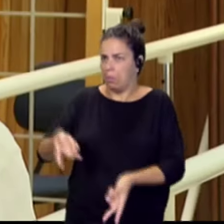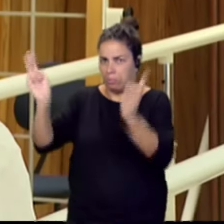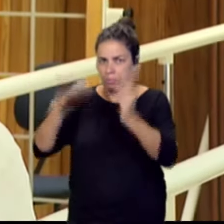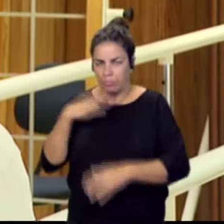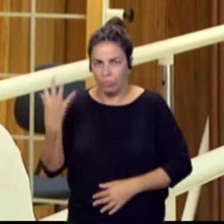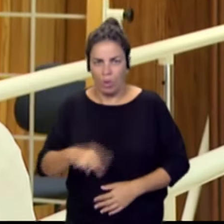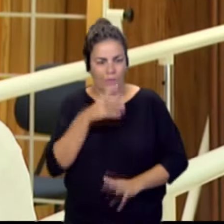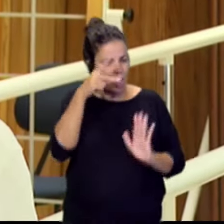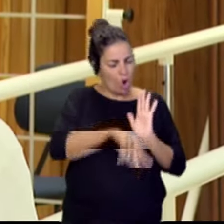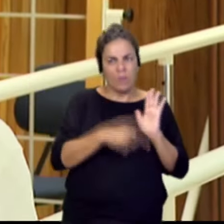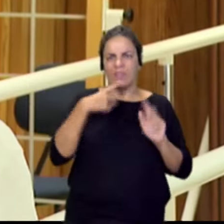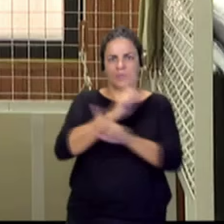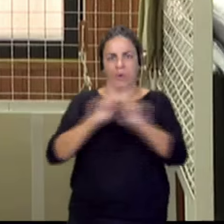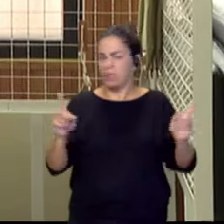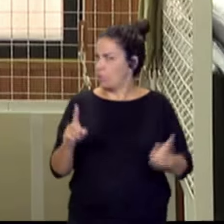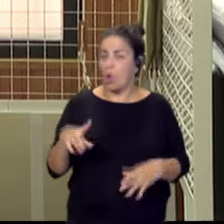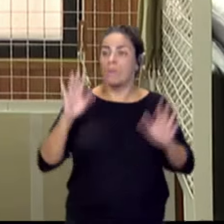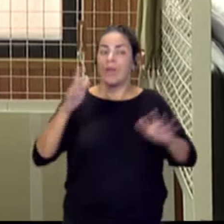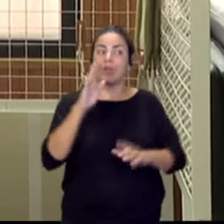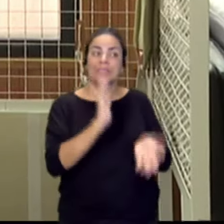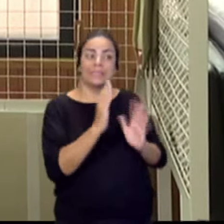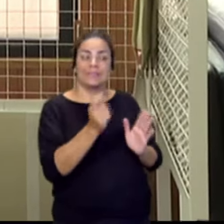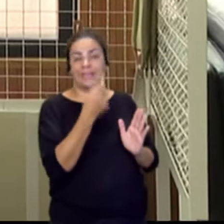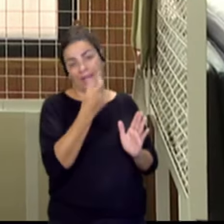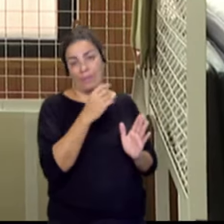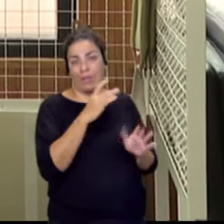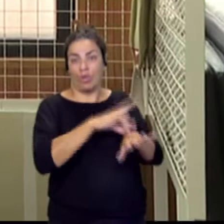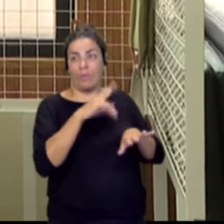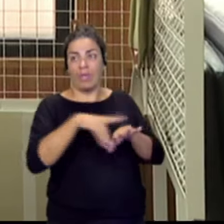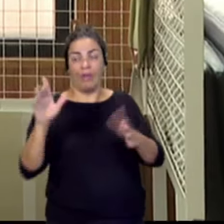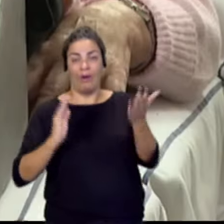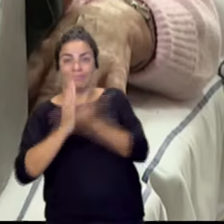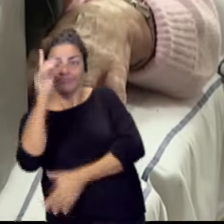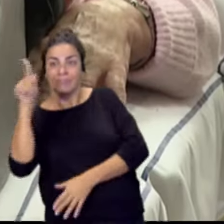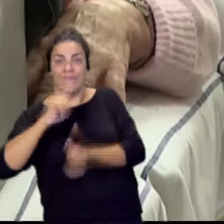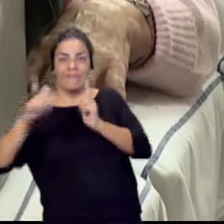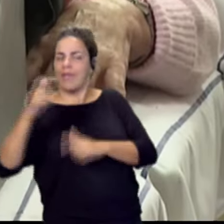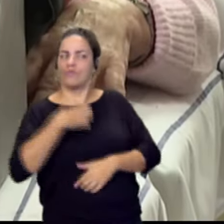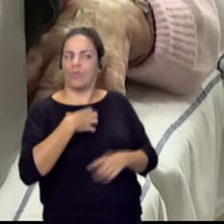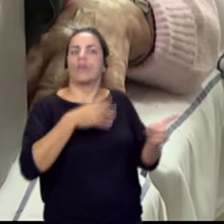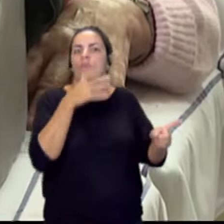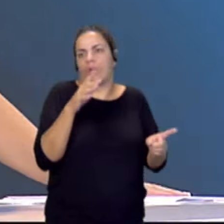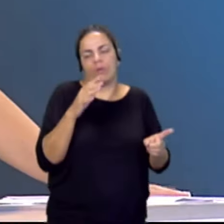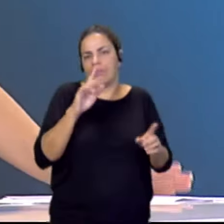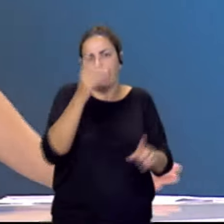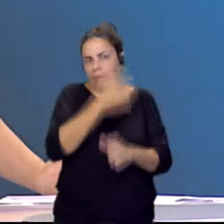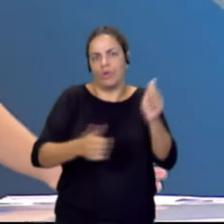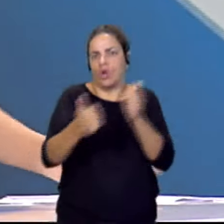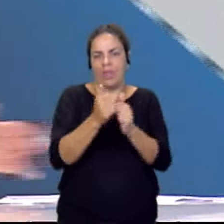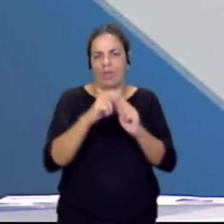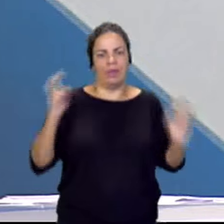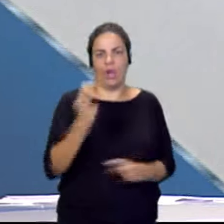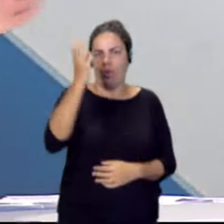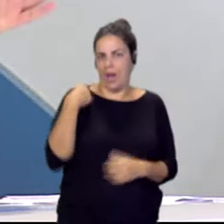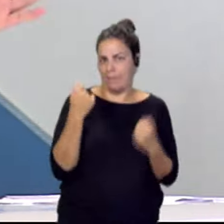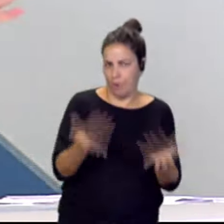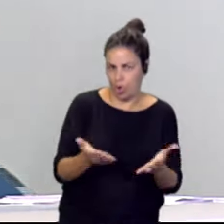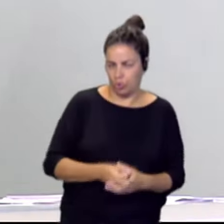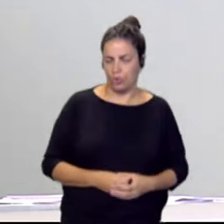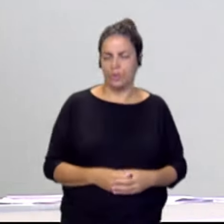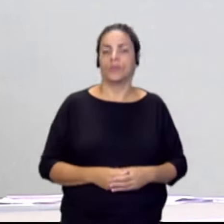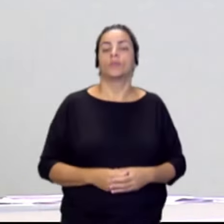puede interferir en el tratamiento médico, porque ante todo prima la pronta recuperación. Bueno, pues vamos a ver qué opinan